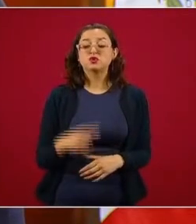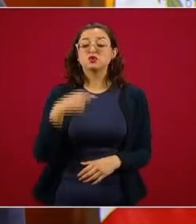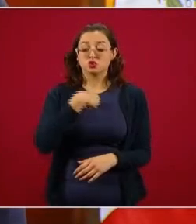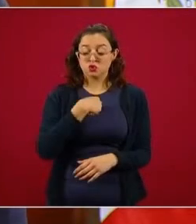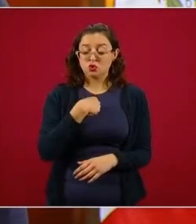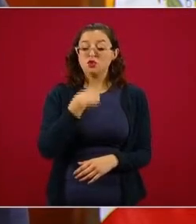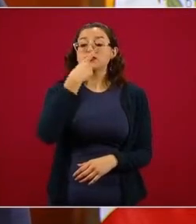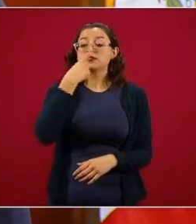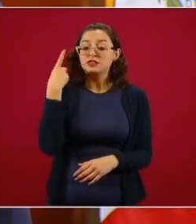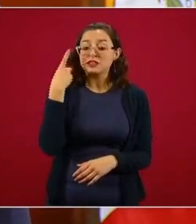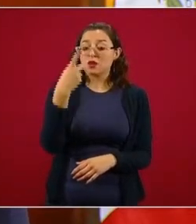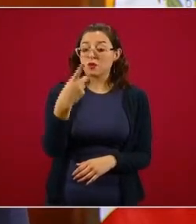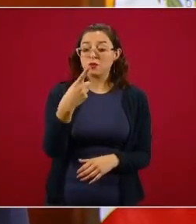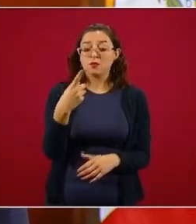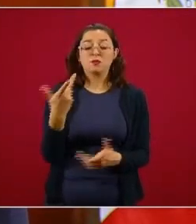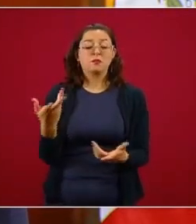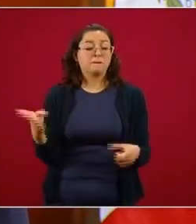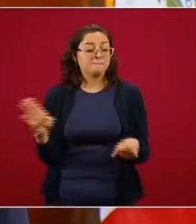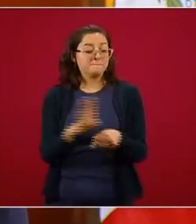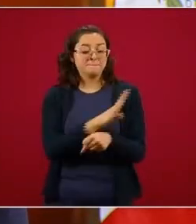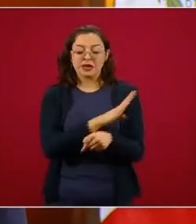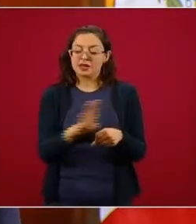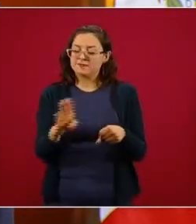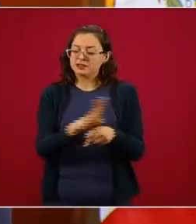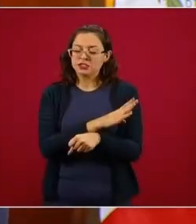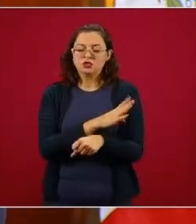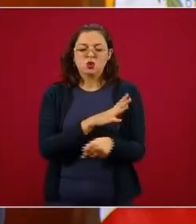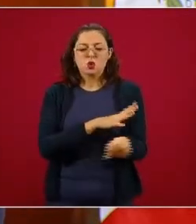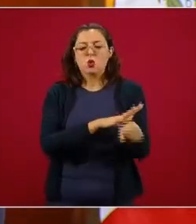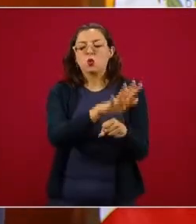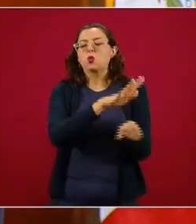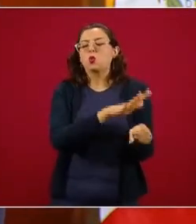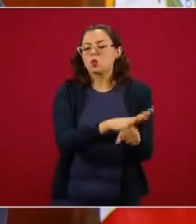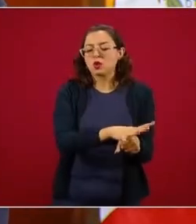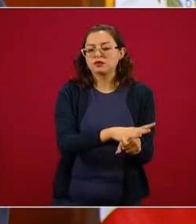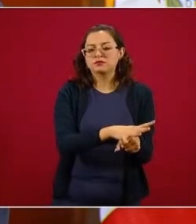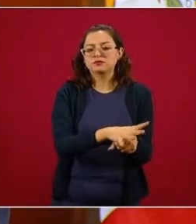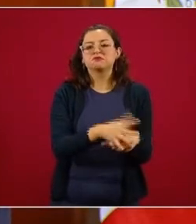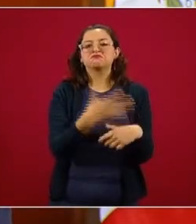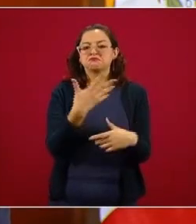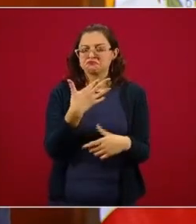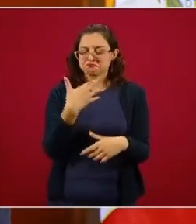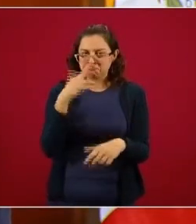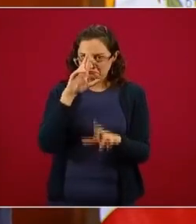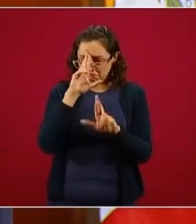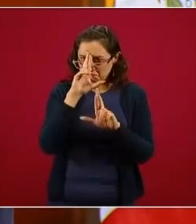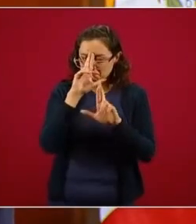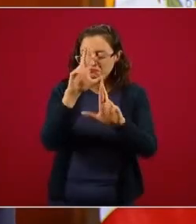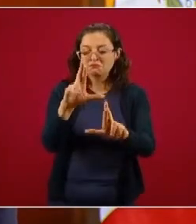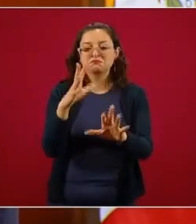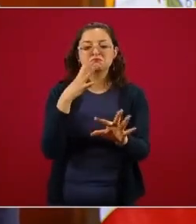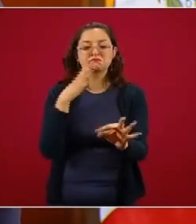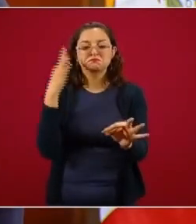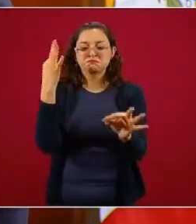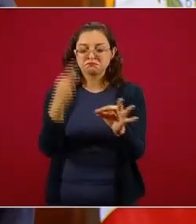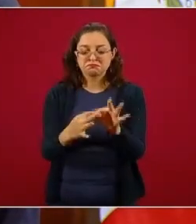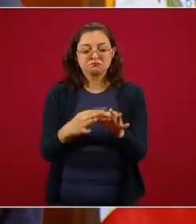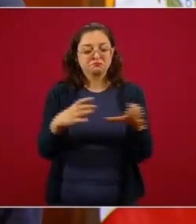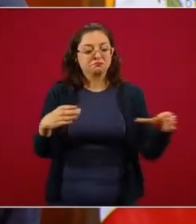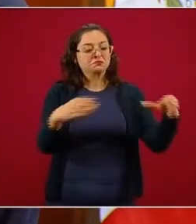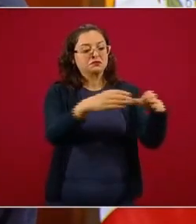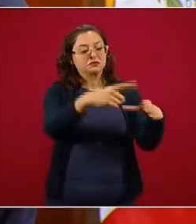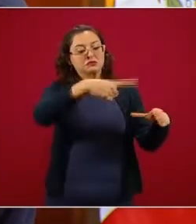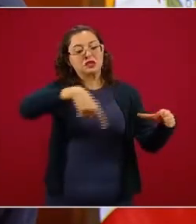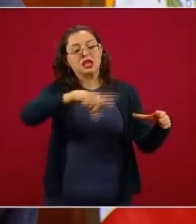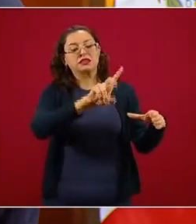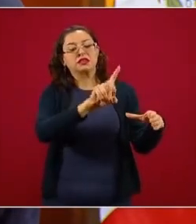sostengo que el principal beneficio que estamos dando con respeto y responsabilidad a este sector de la